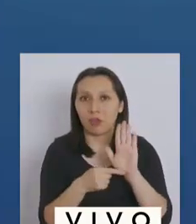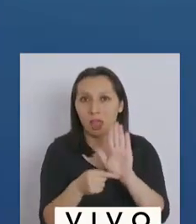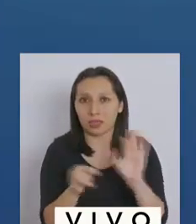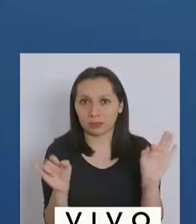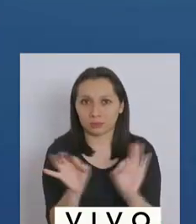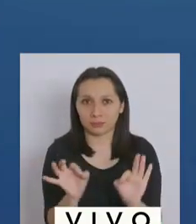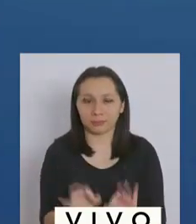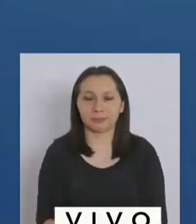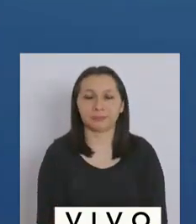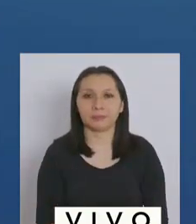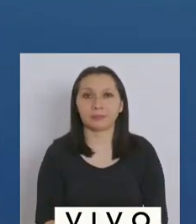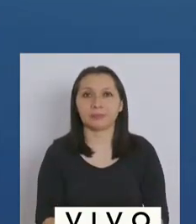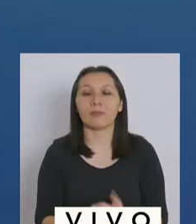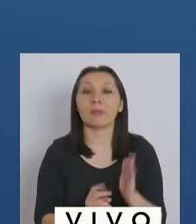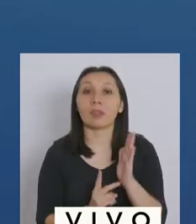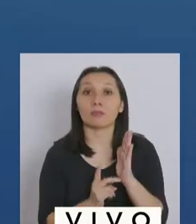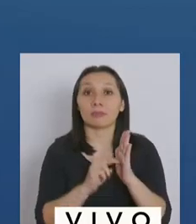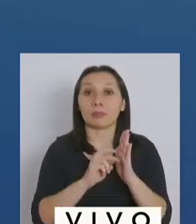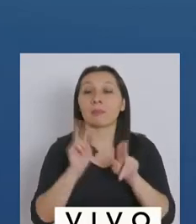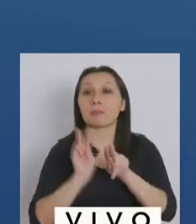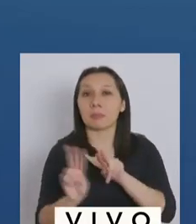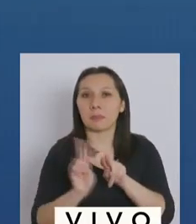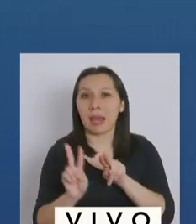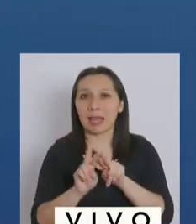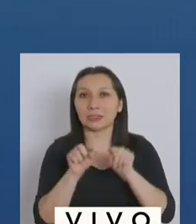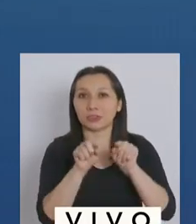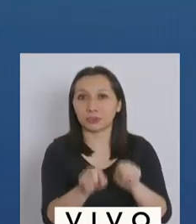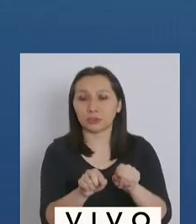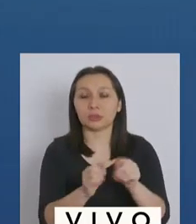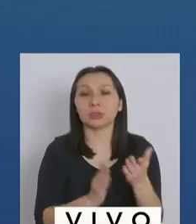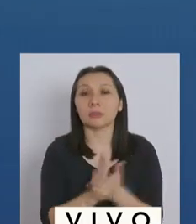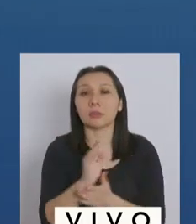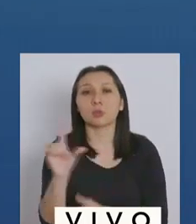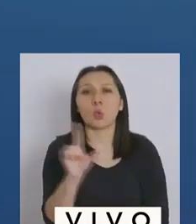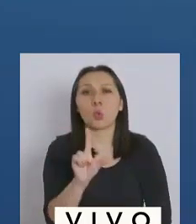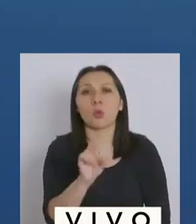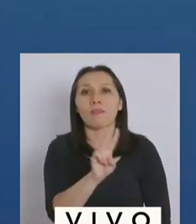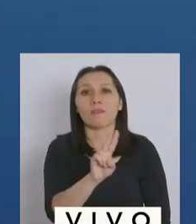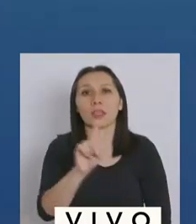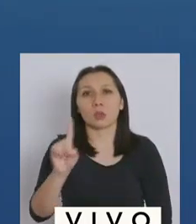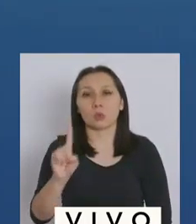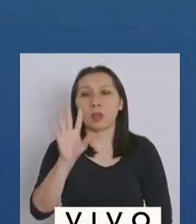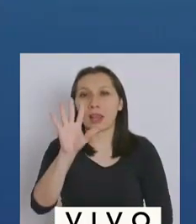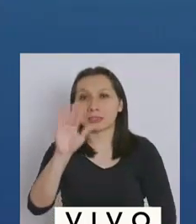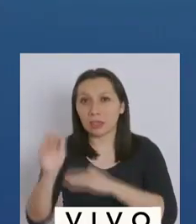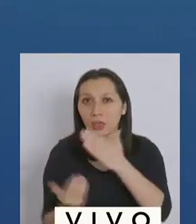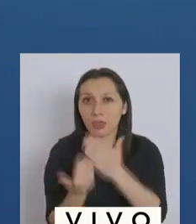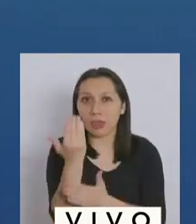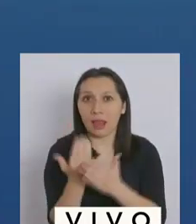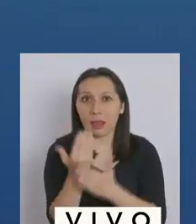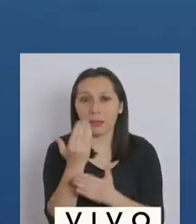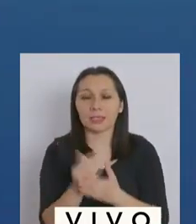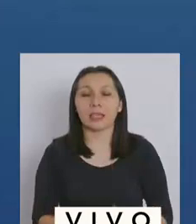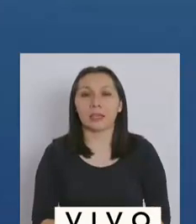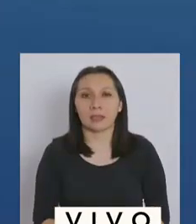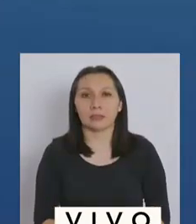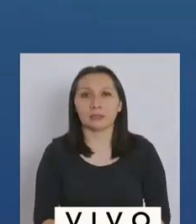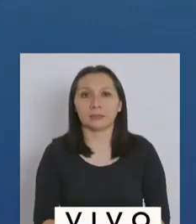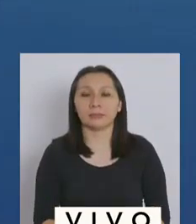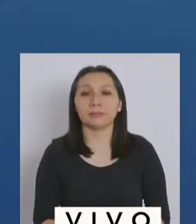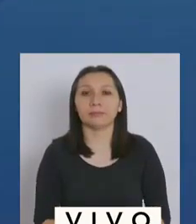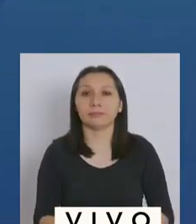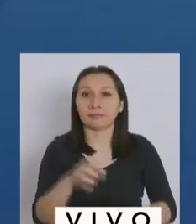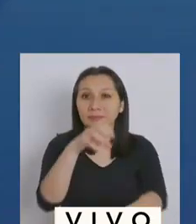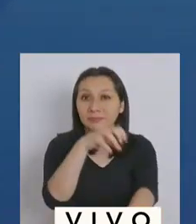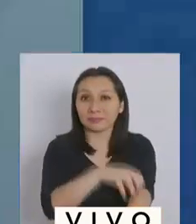siguientes. Avanzan a preparación. A partir del lunes 21 a las 5 de la mañana, en la